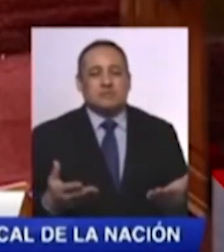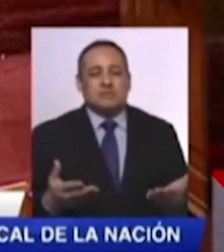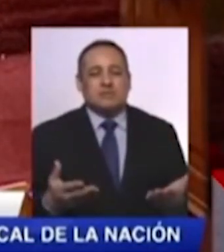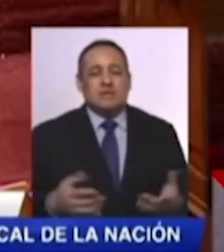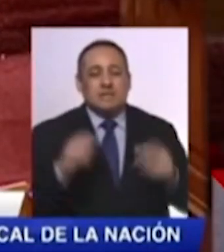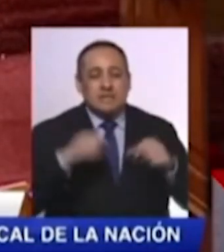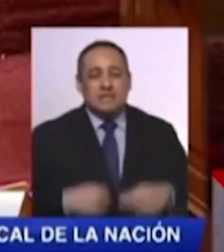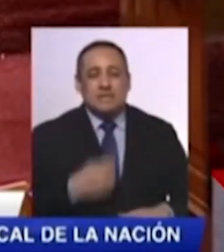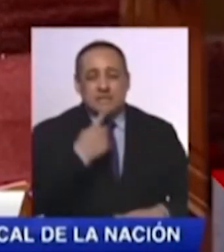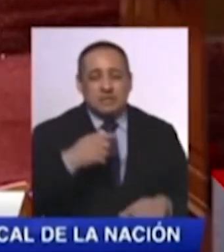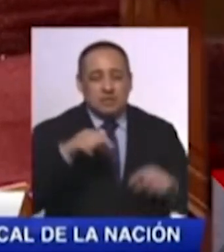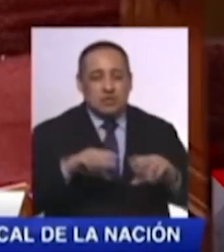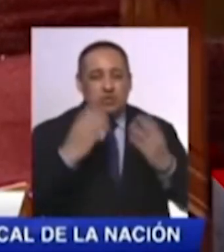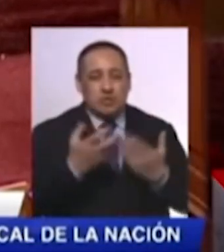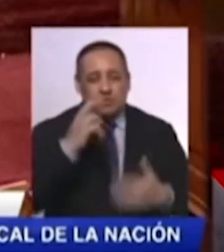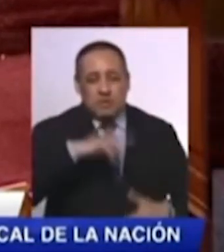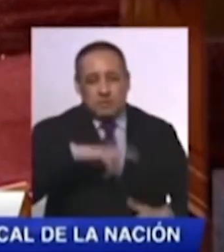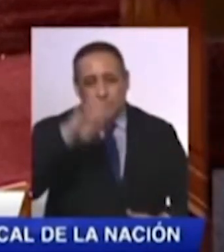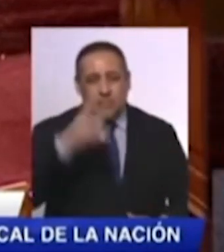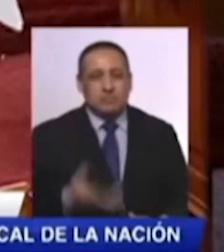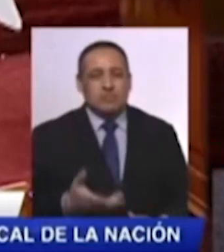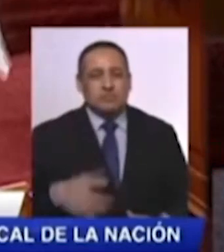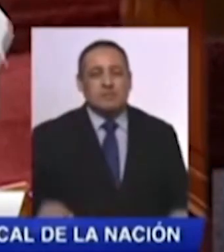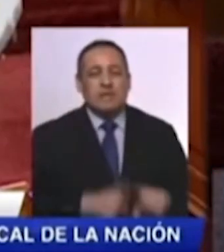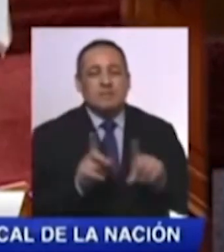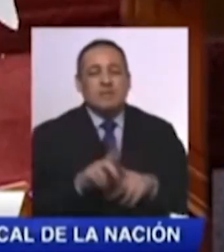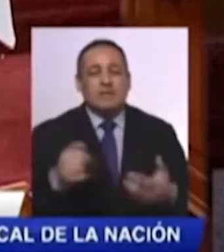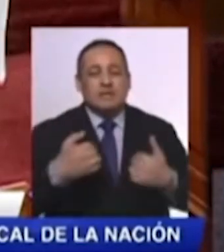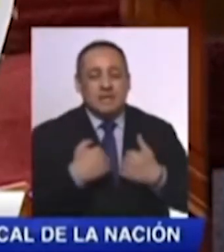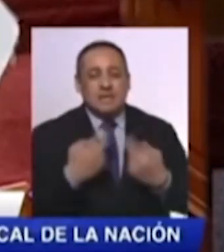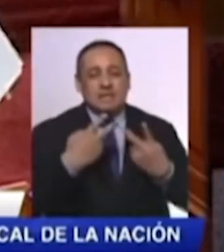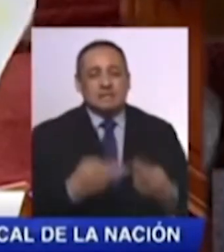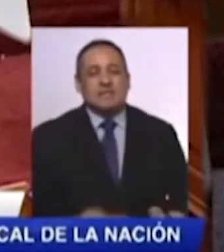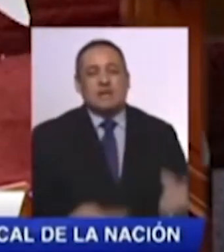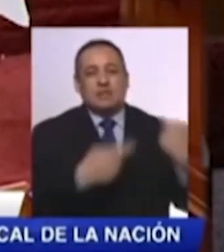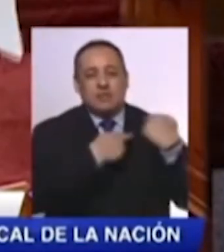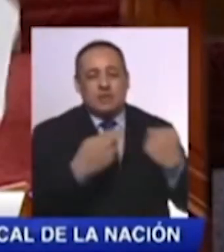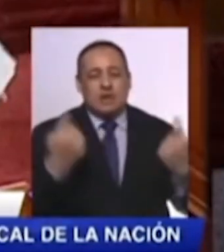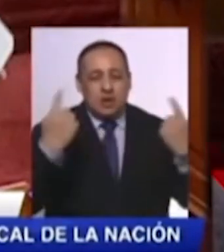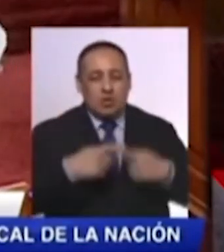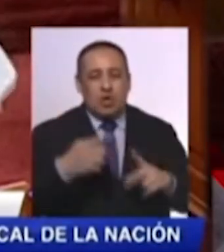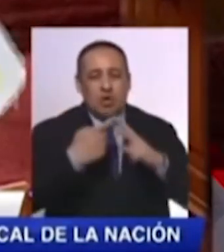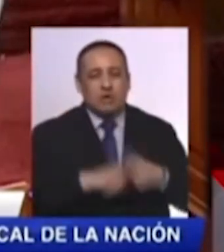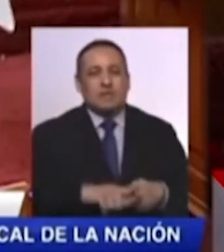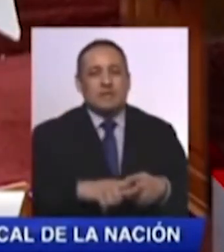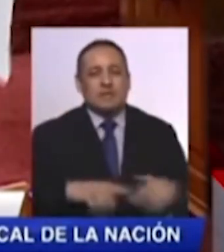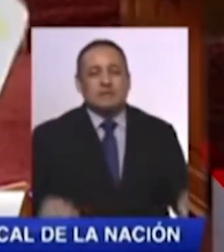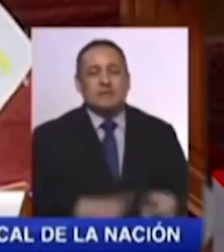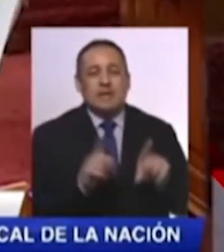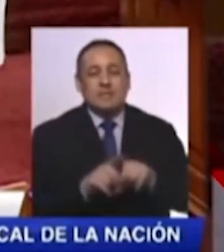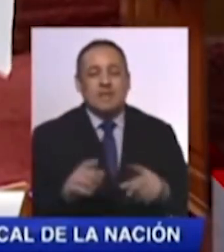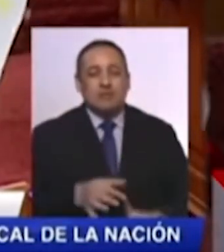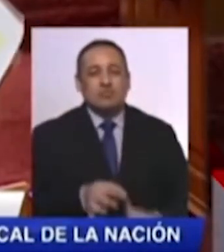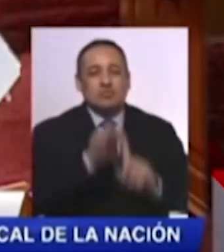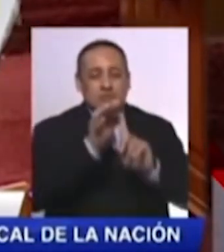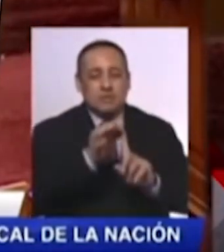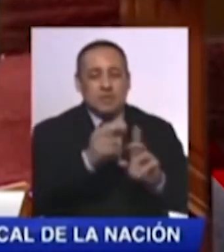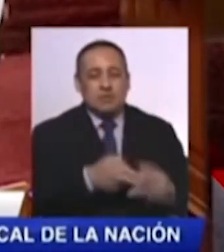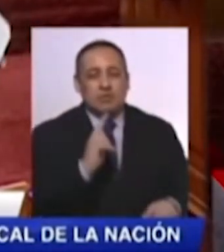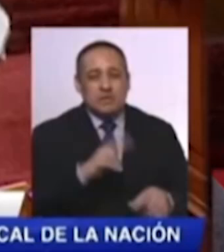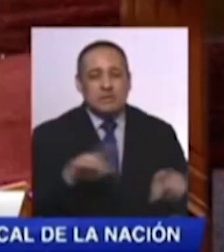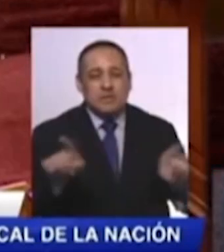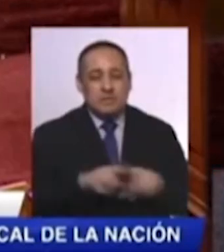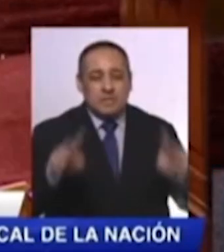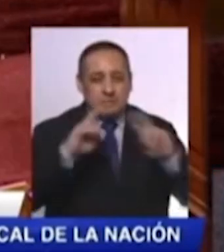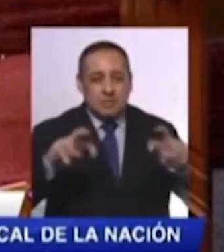Y siendo el Congreso de la República quien tiene la competencia originaria, exclusiva y excluyente